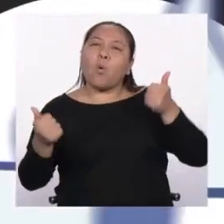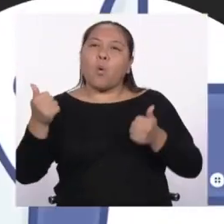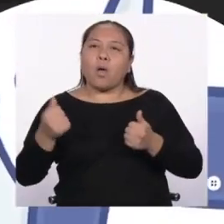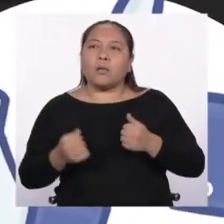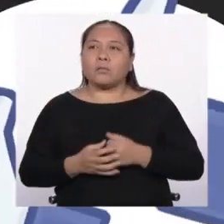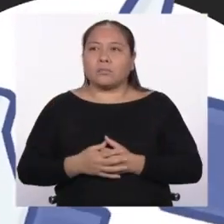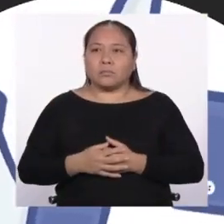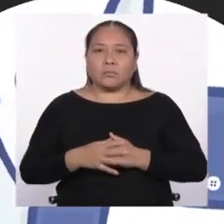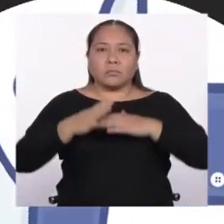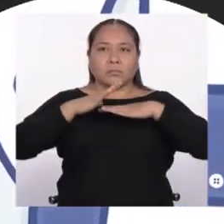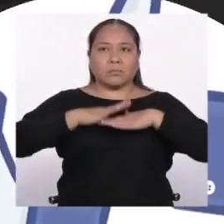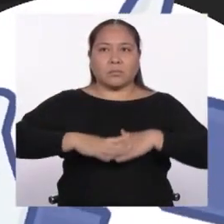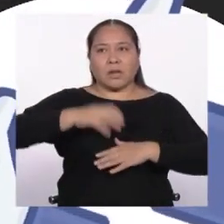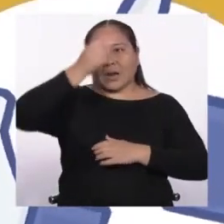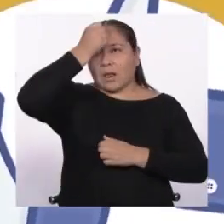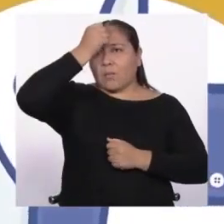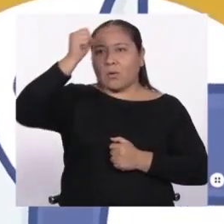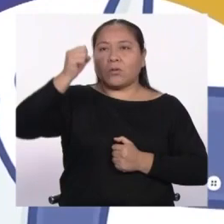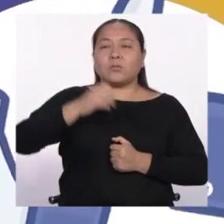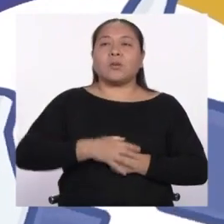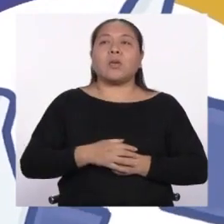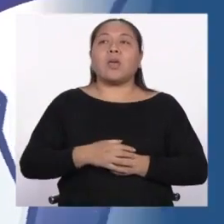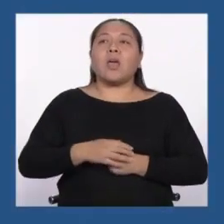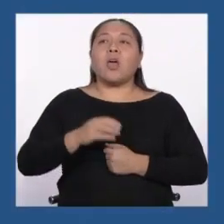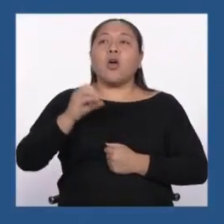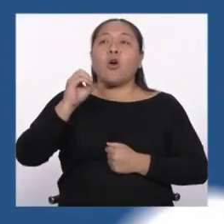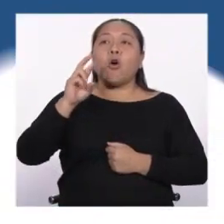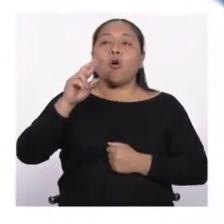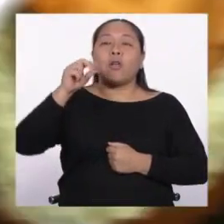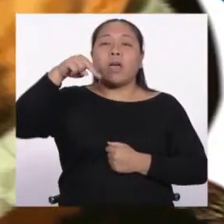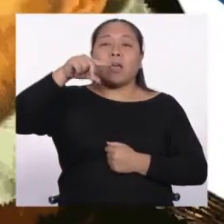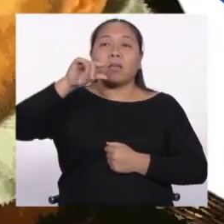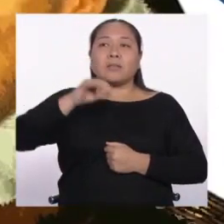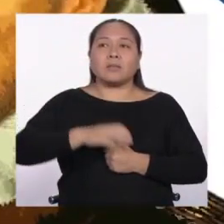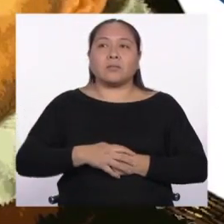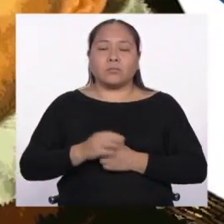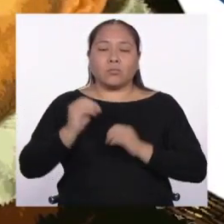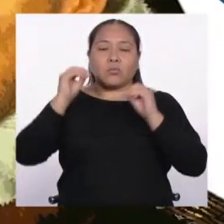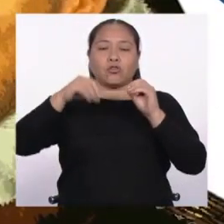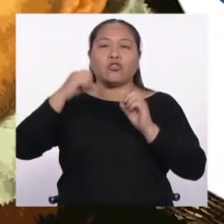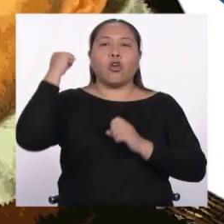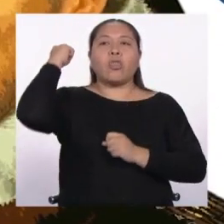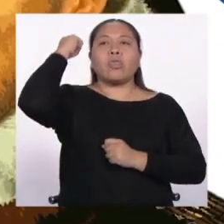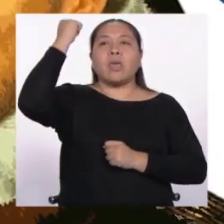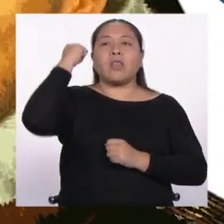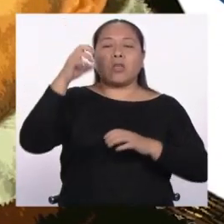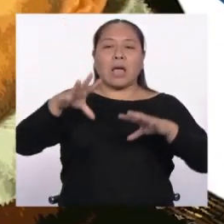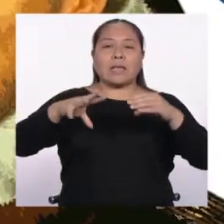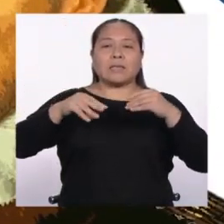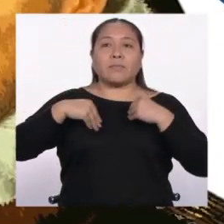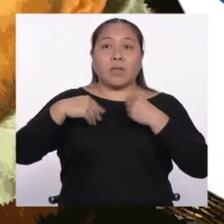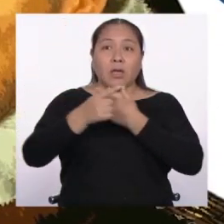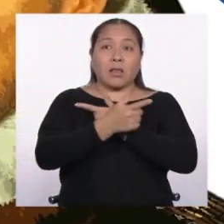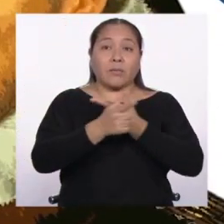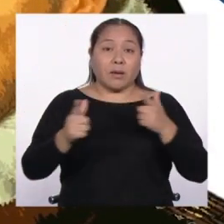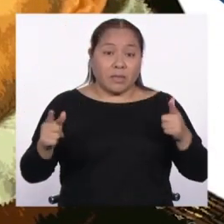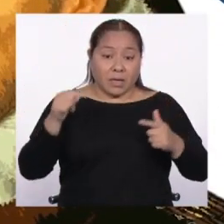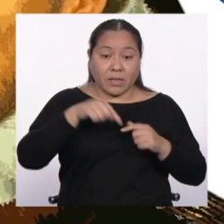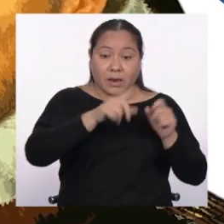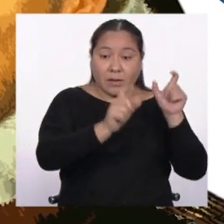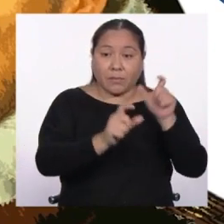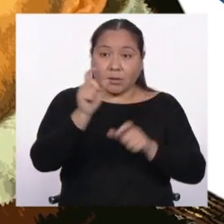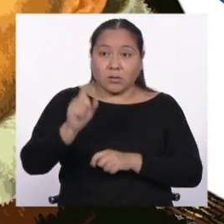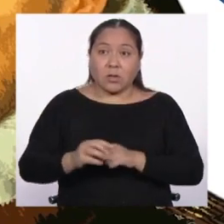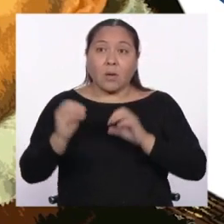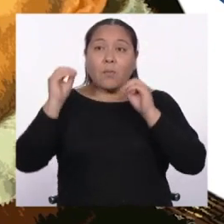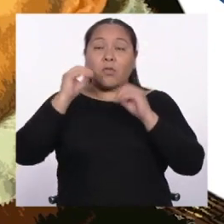calma, con la Revolución Gloriosa, donde Guillermo de Orange juró una declaración de derechos donde reconocía las libertades de su gente y